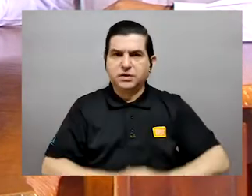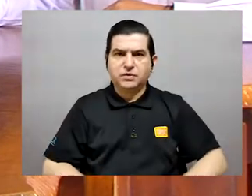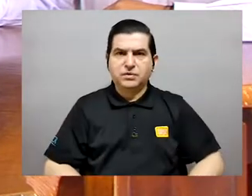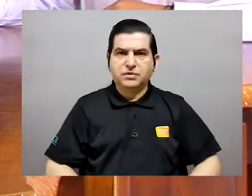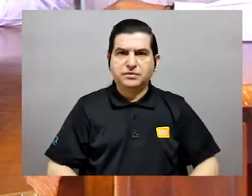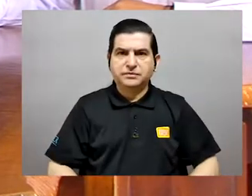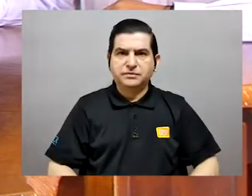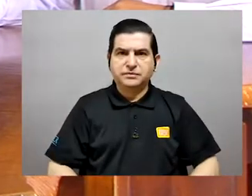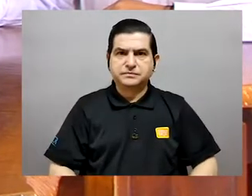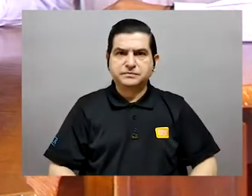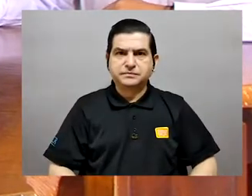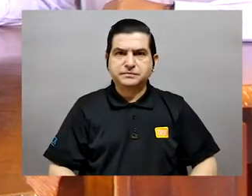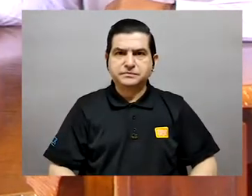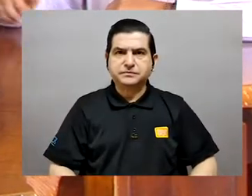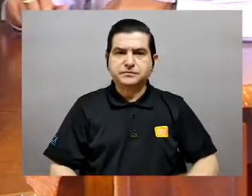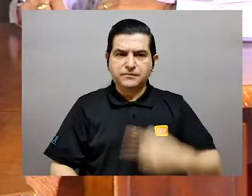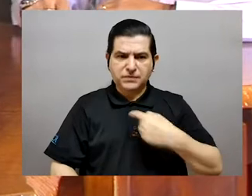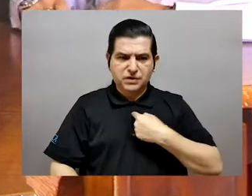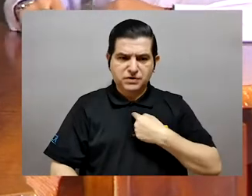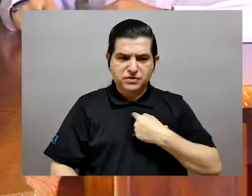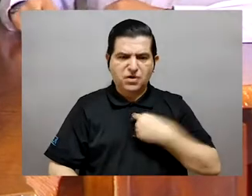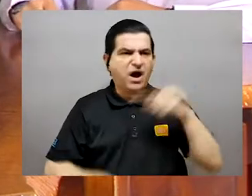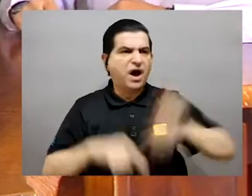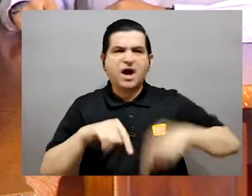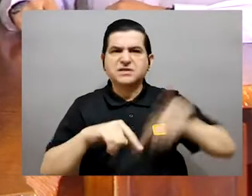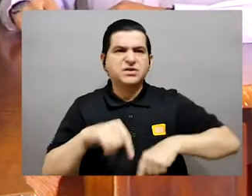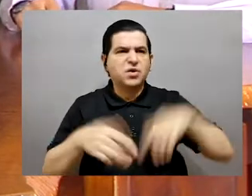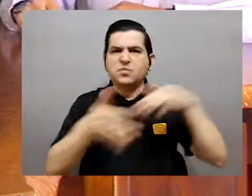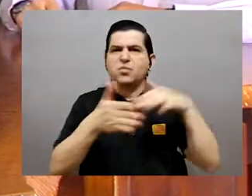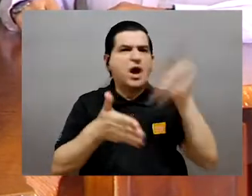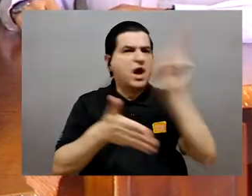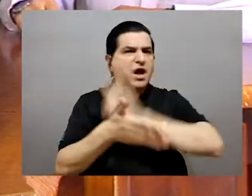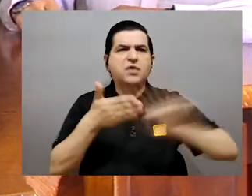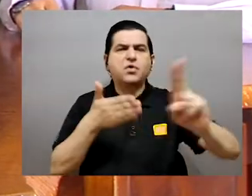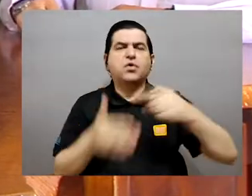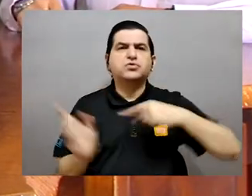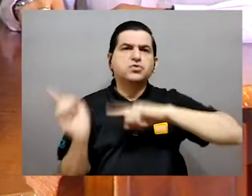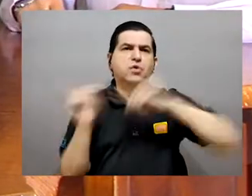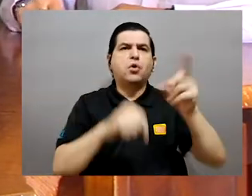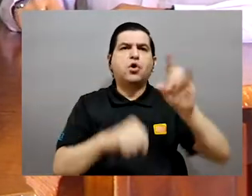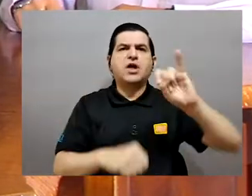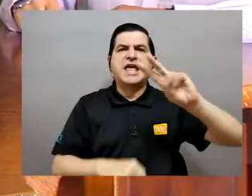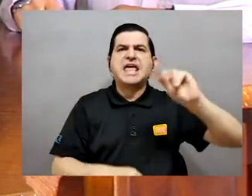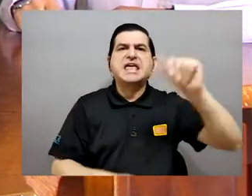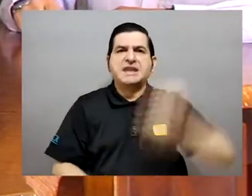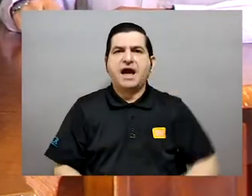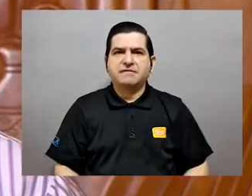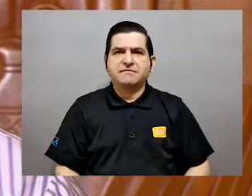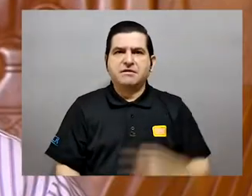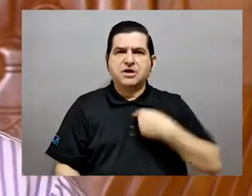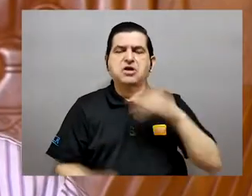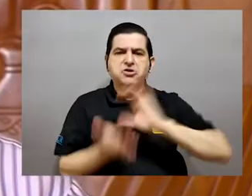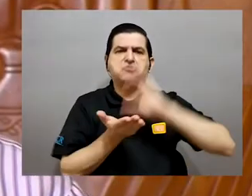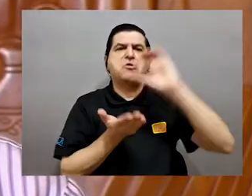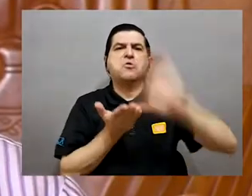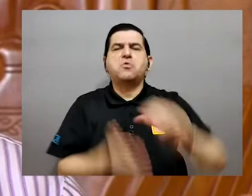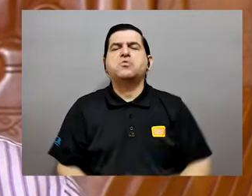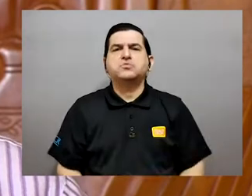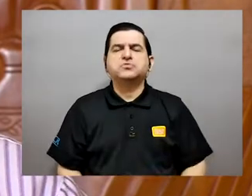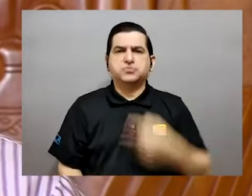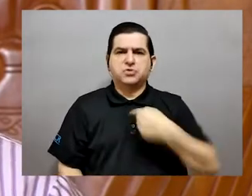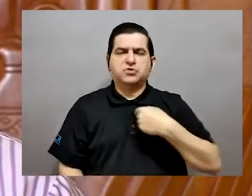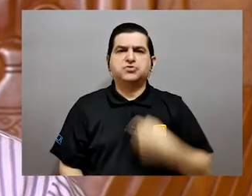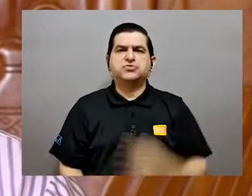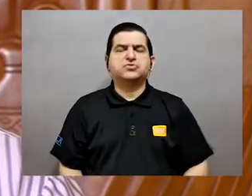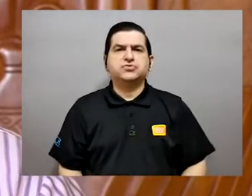un promedio que me facultaba para entrar a la Universidad en San Pedro, Universidad de Costa Rica en San Pedro. A mí me correspondía ir